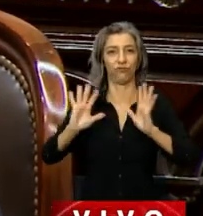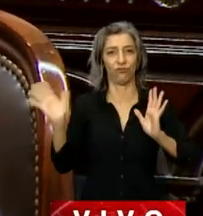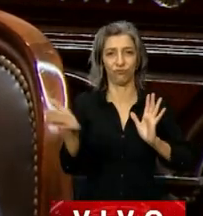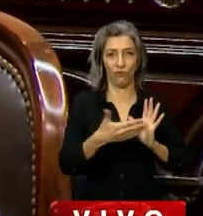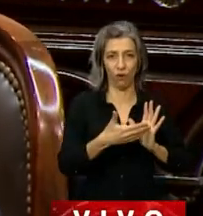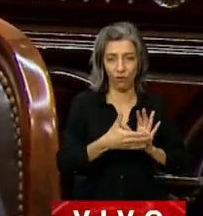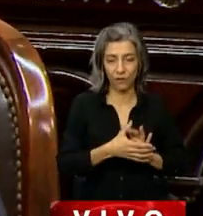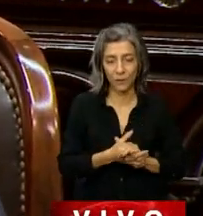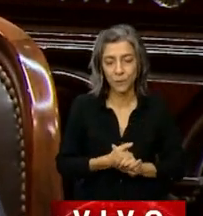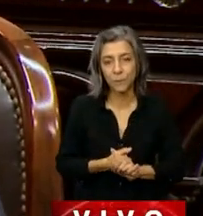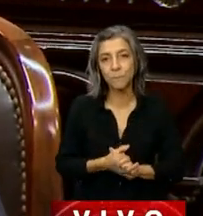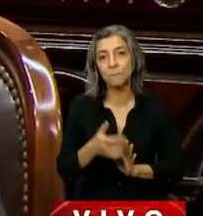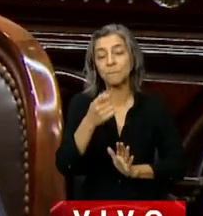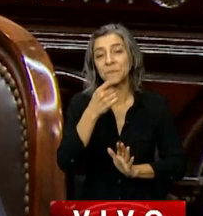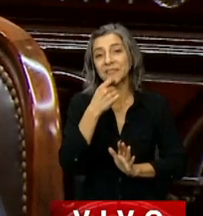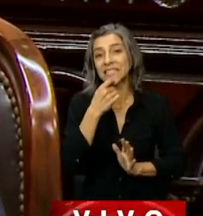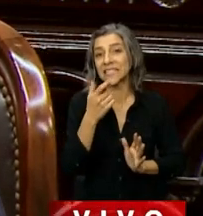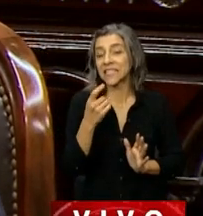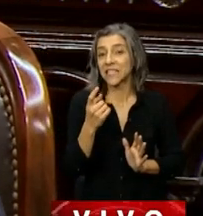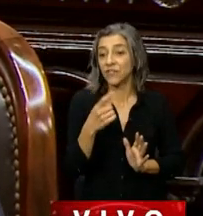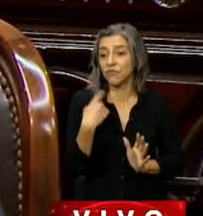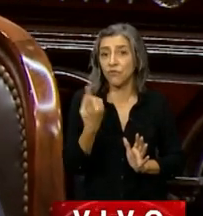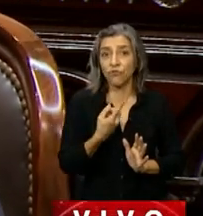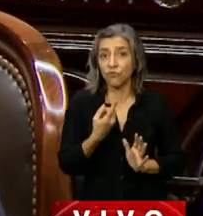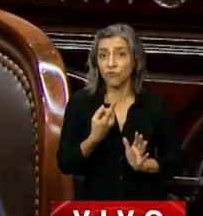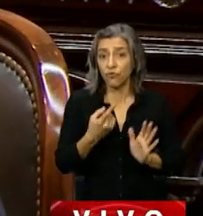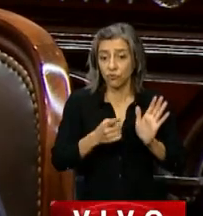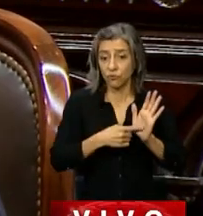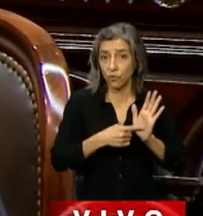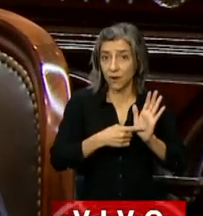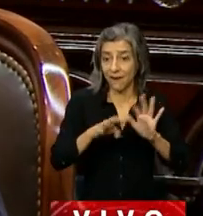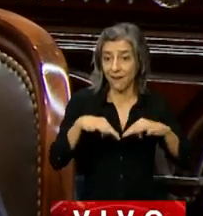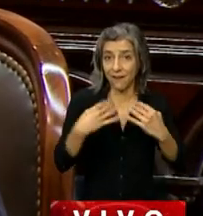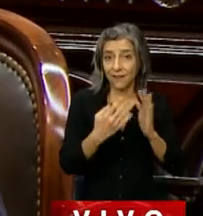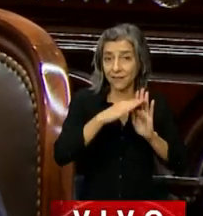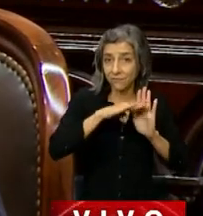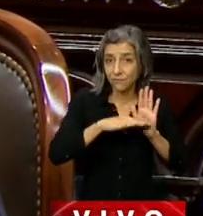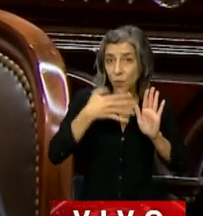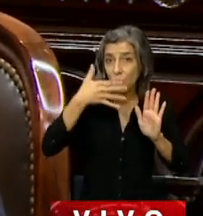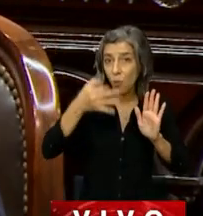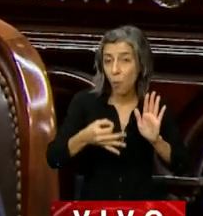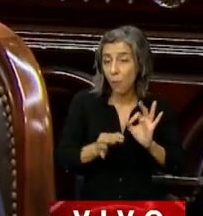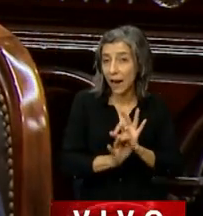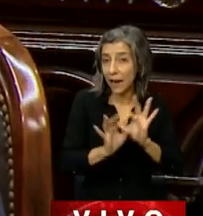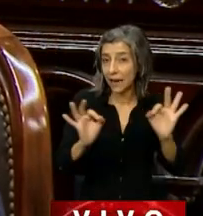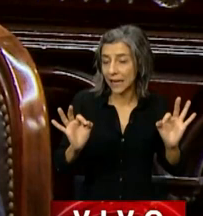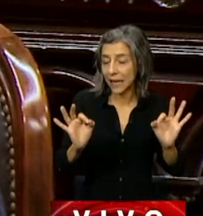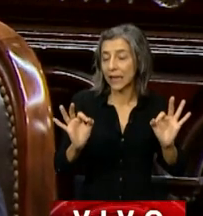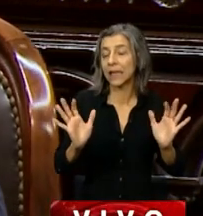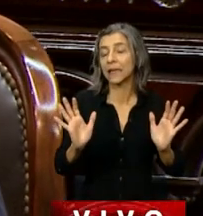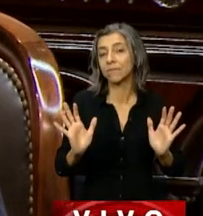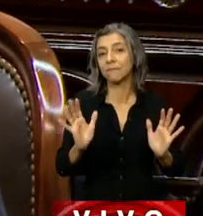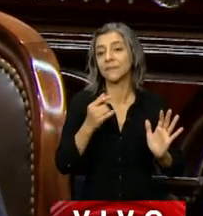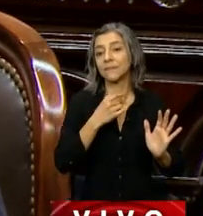señor presidente, estamos permitiendo cada uno de los bloques parlamentarios en esta Cámara de Diputados y cada uno de